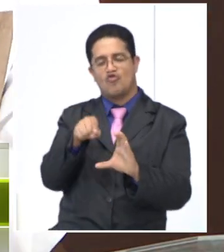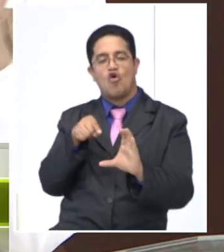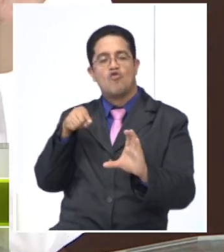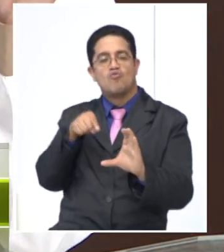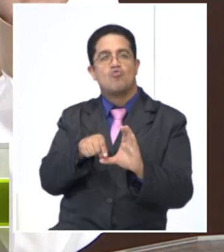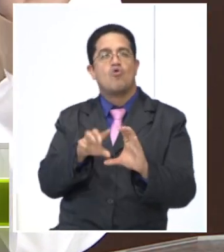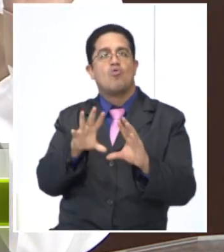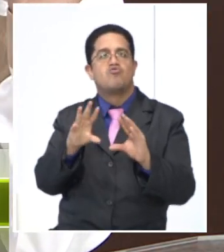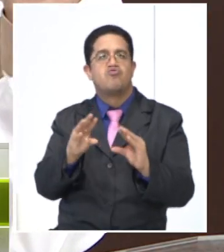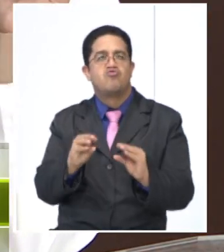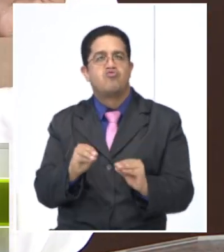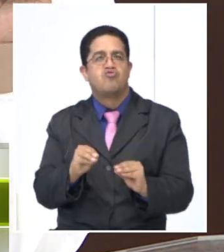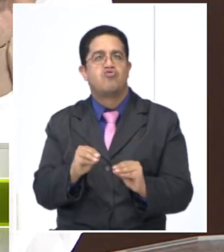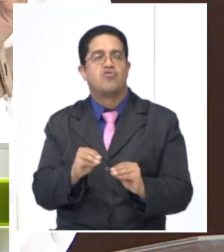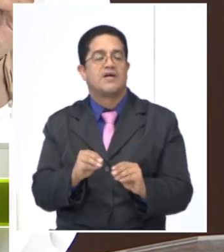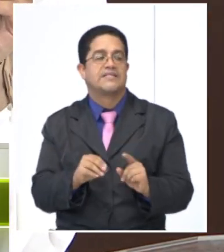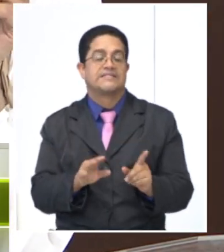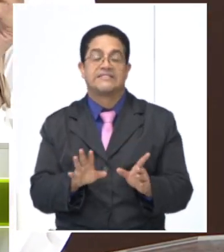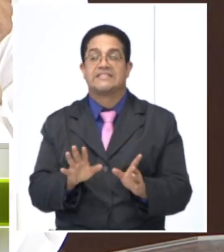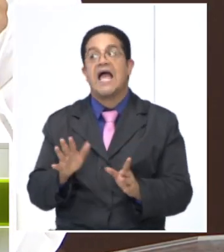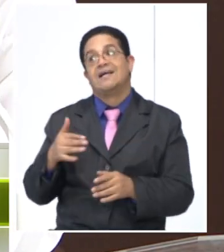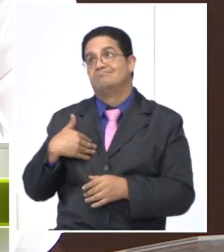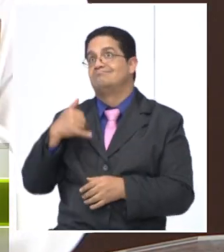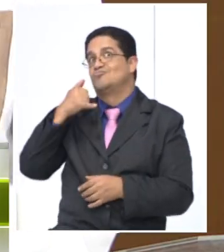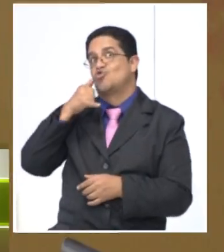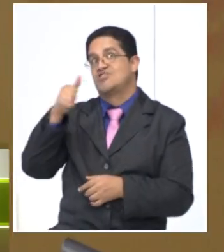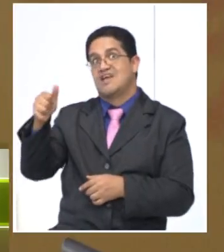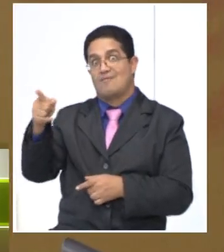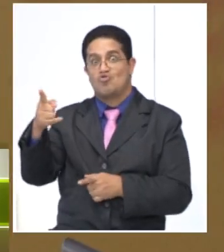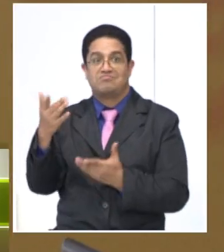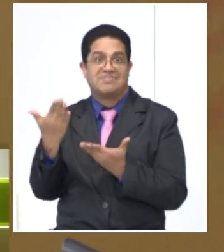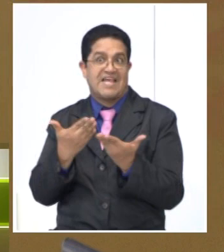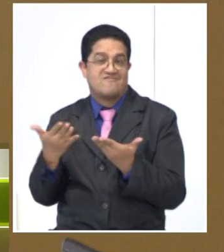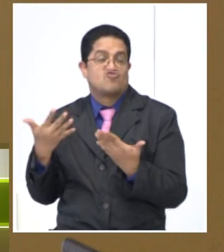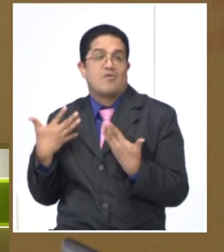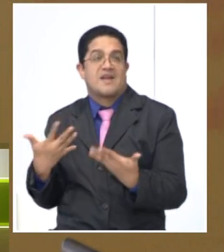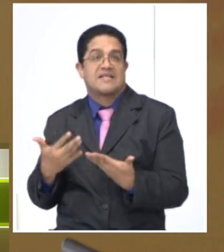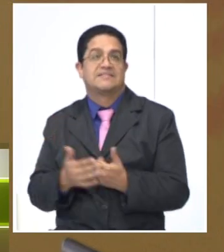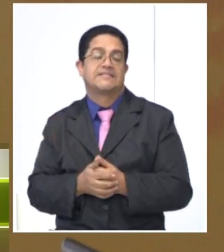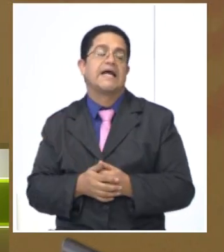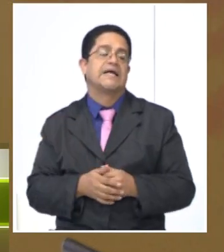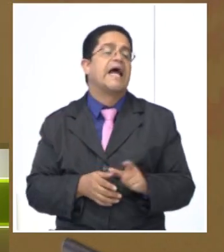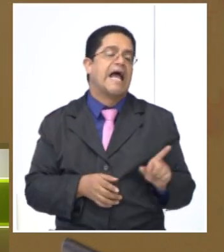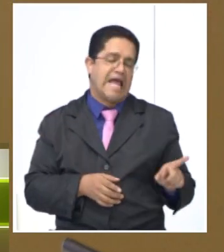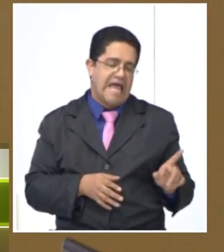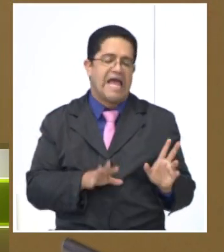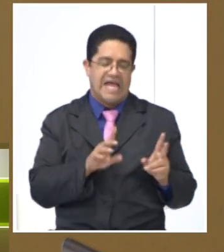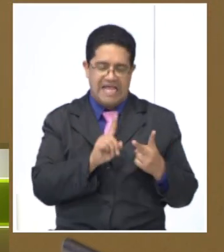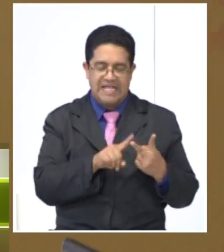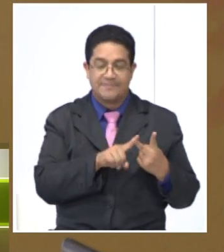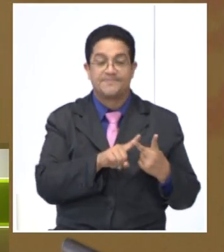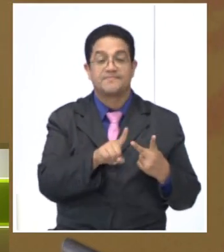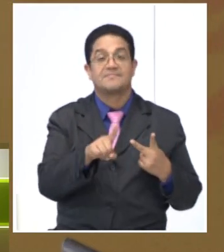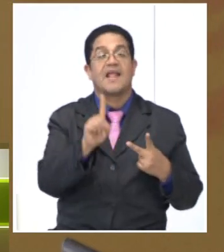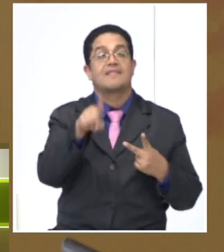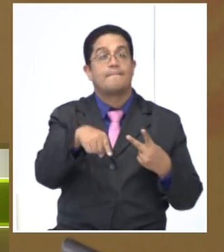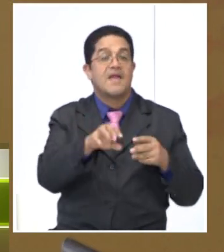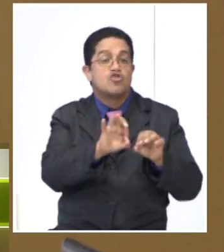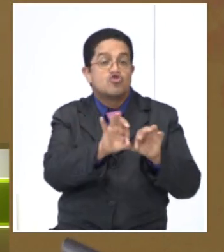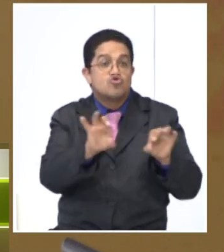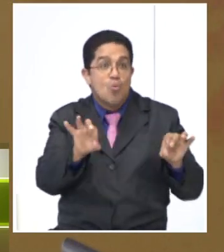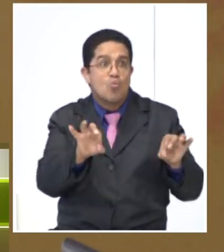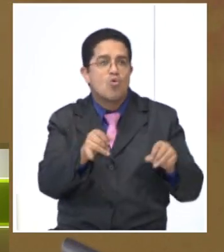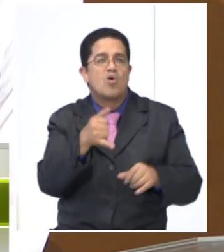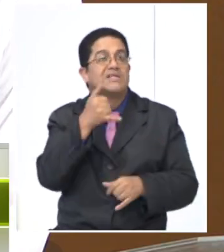Bueno, al servicio que contraté. Exactamente. Entonces, Daniela, por ejemplo, cuando la tubería se rompe, ¿a quién